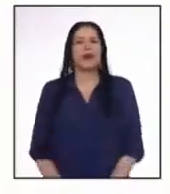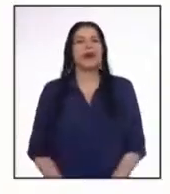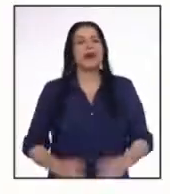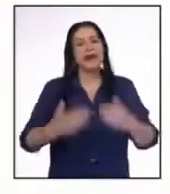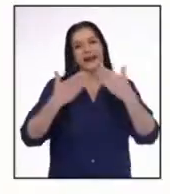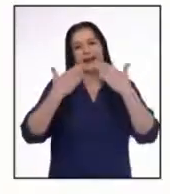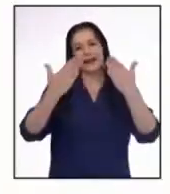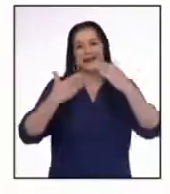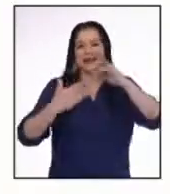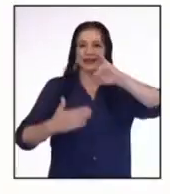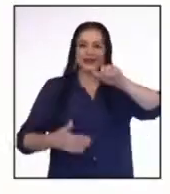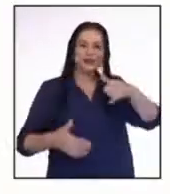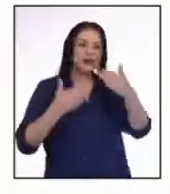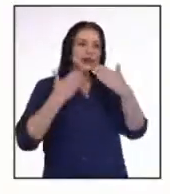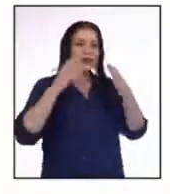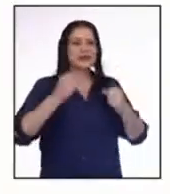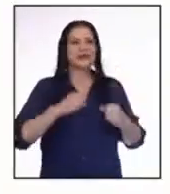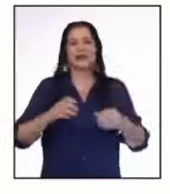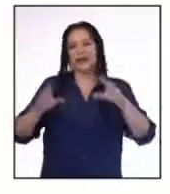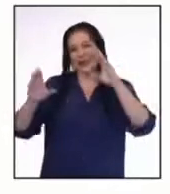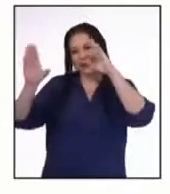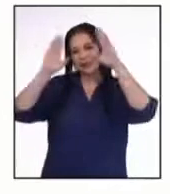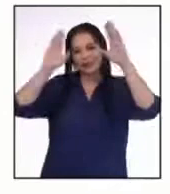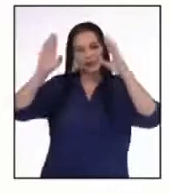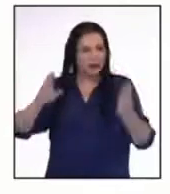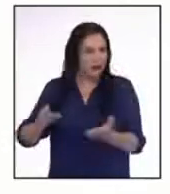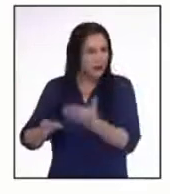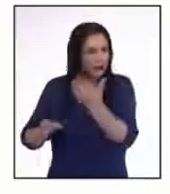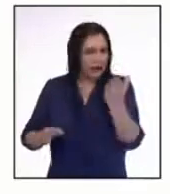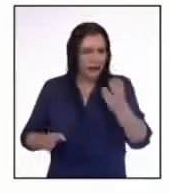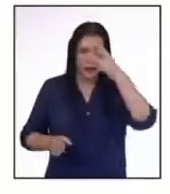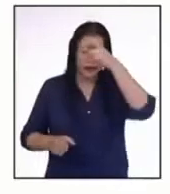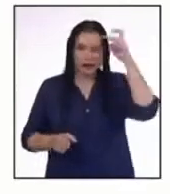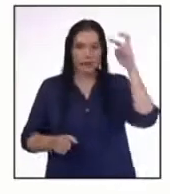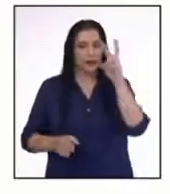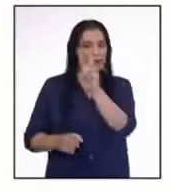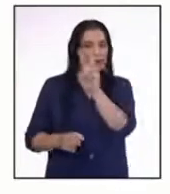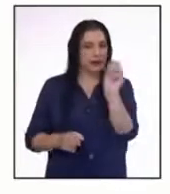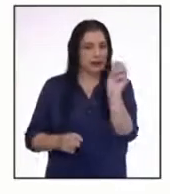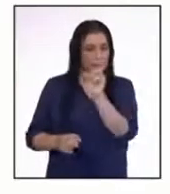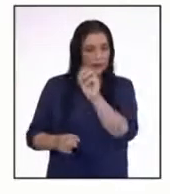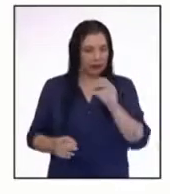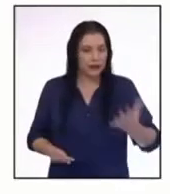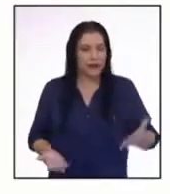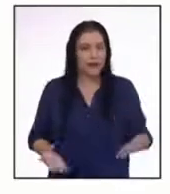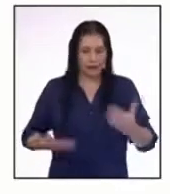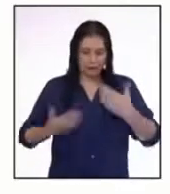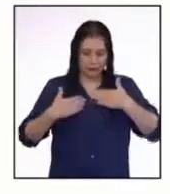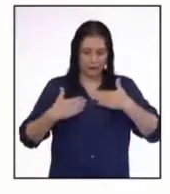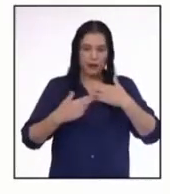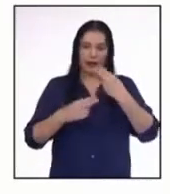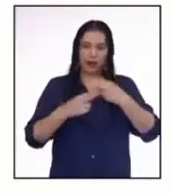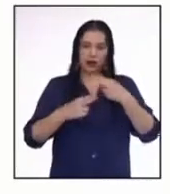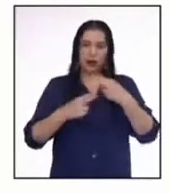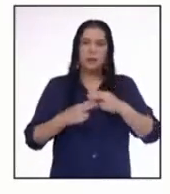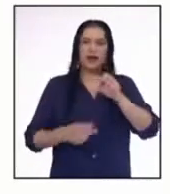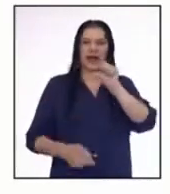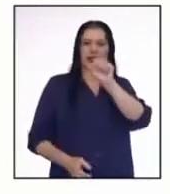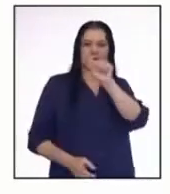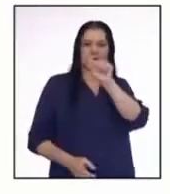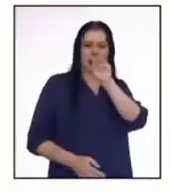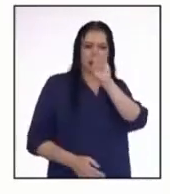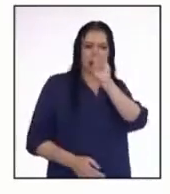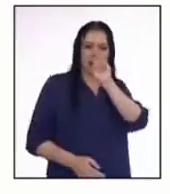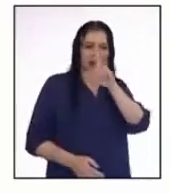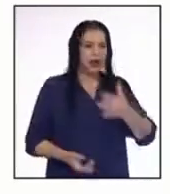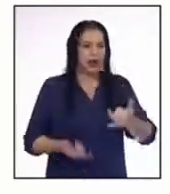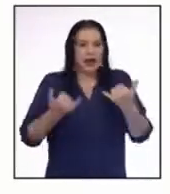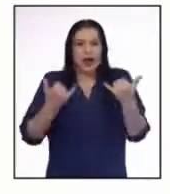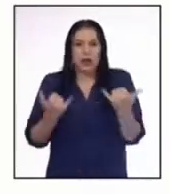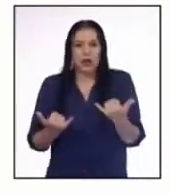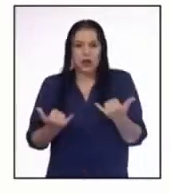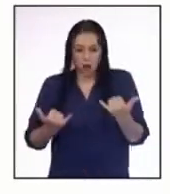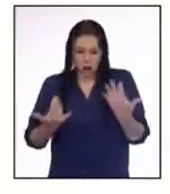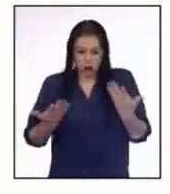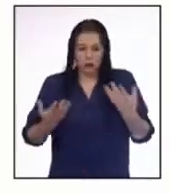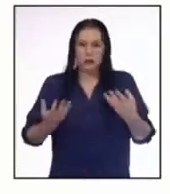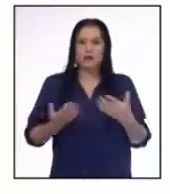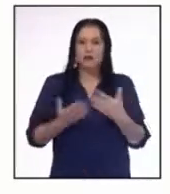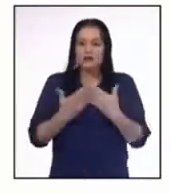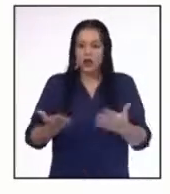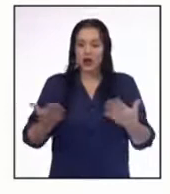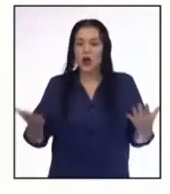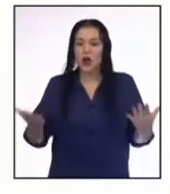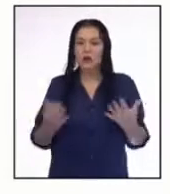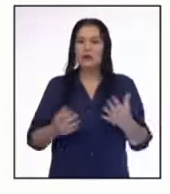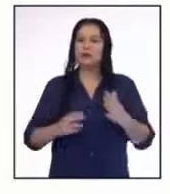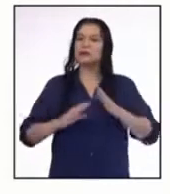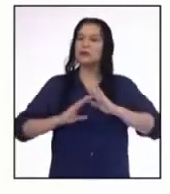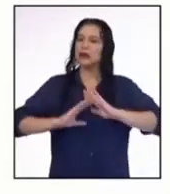Gracias Junior y Stephanie. Hola chicas y chicos de la Promo 2020. Mi nombre es Gabriela y el día de hoy vamos a mover cosas desde